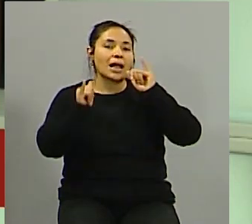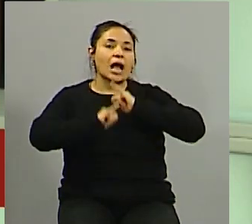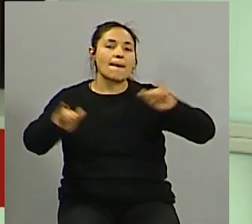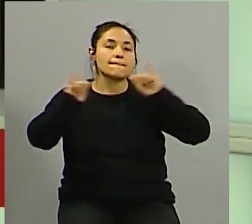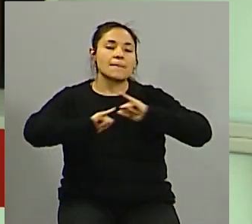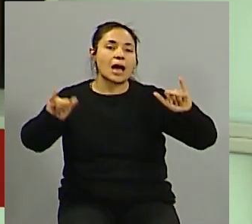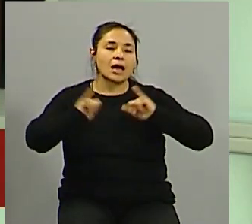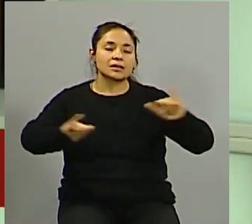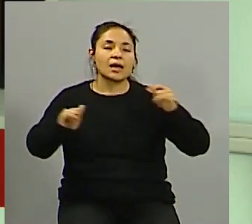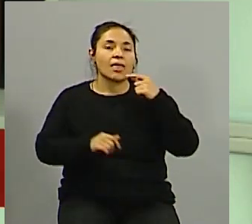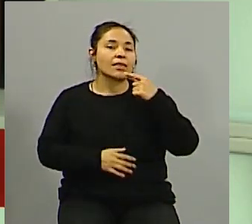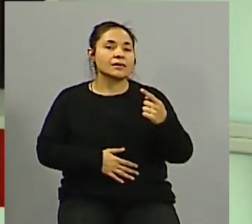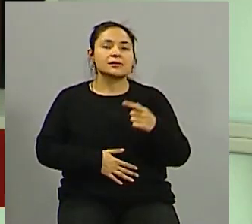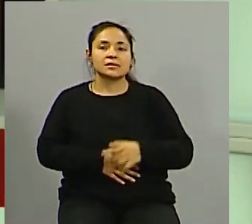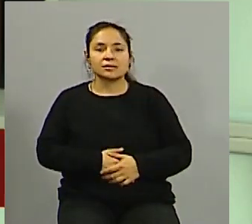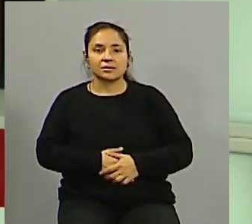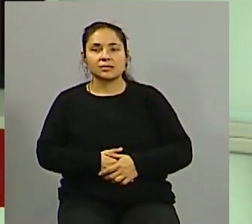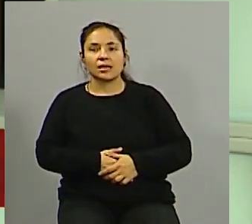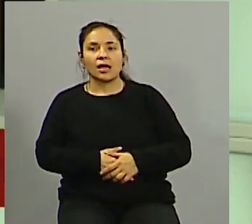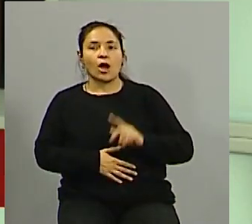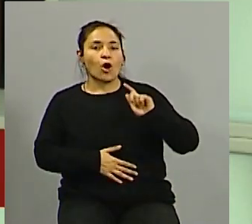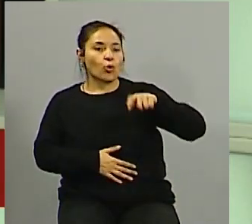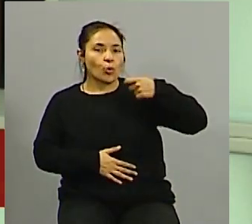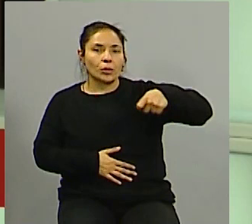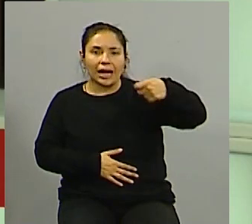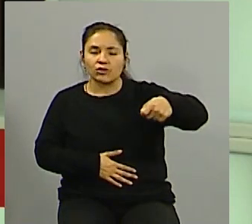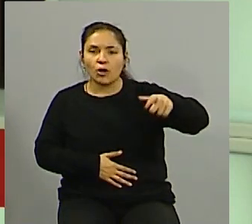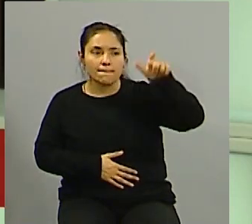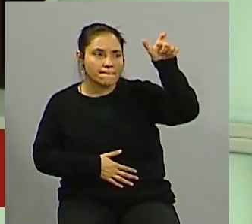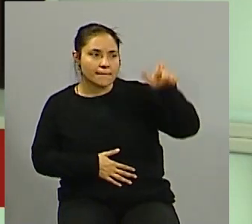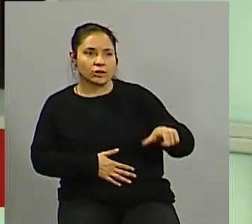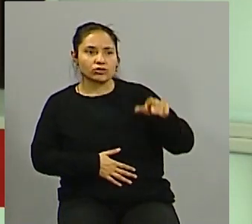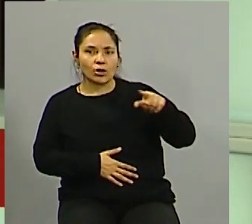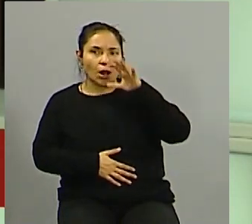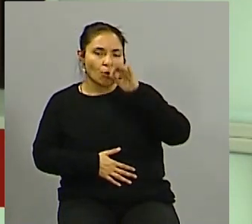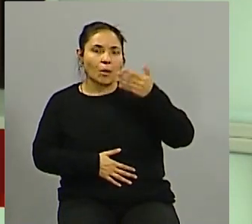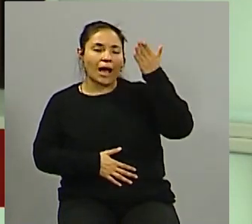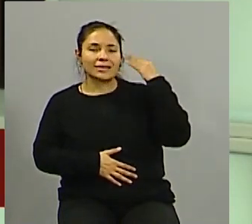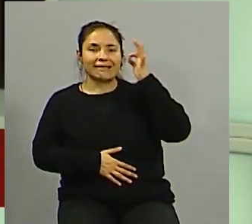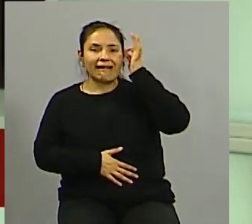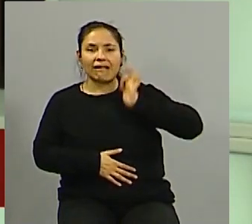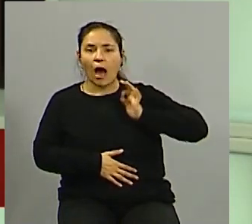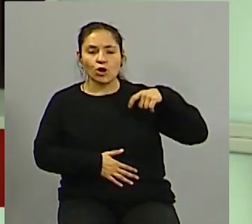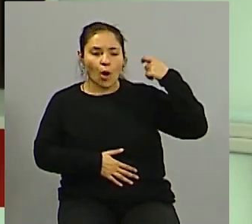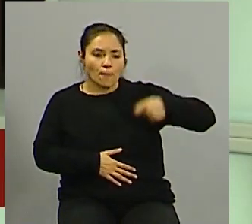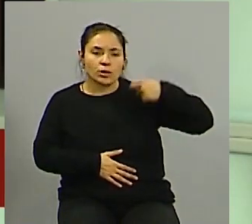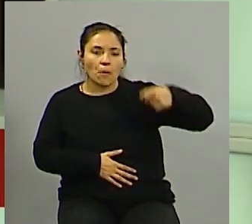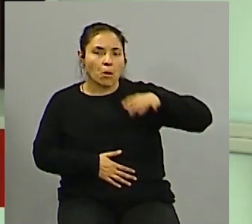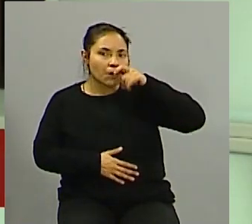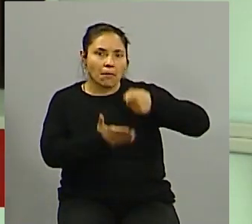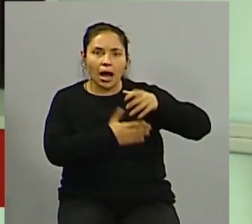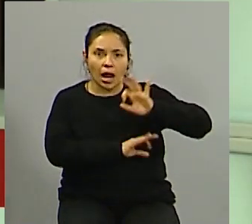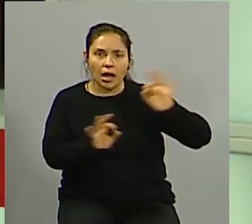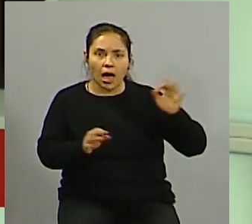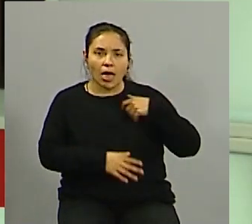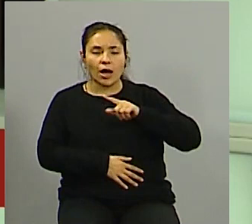política, hable de que no se jubile alguien que no haya hecho sus 30 años de aporte. Cuando estamos hablando de que es un sistema solidario,